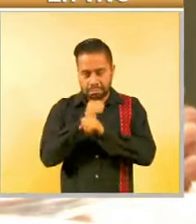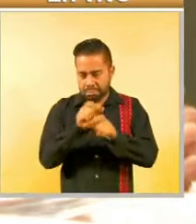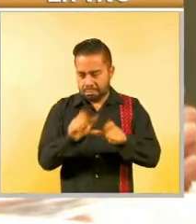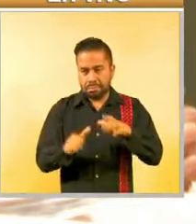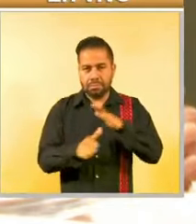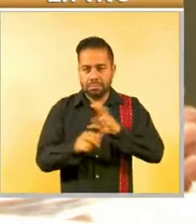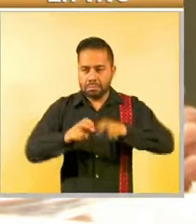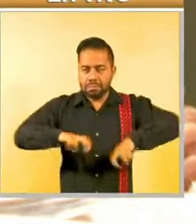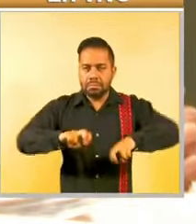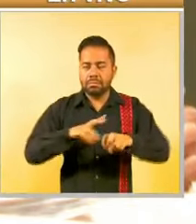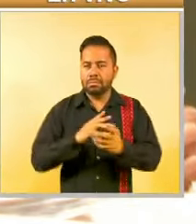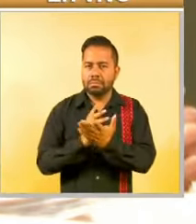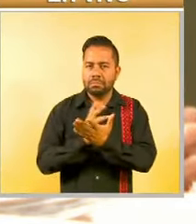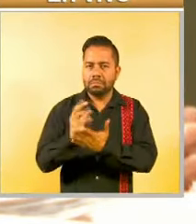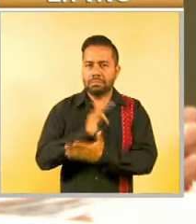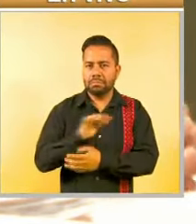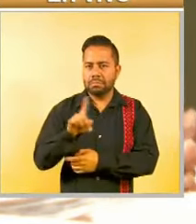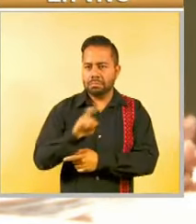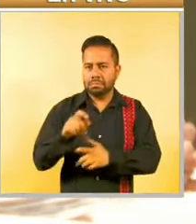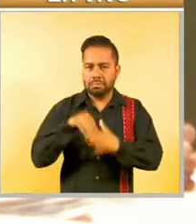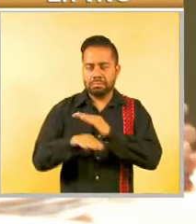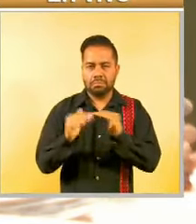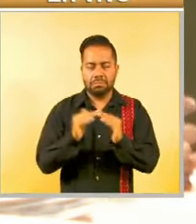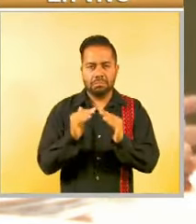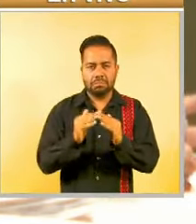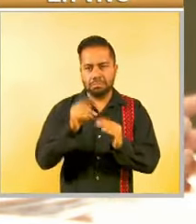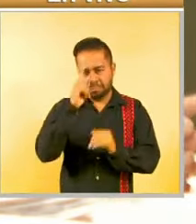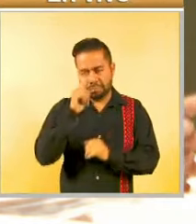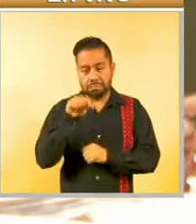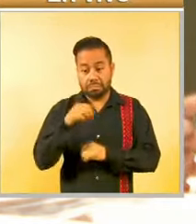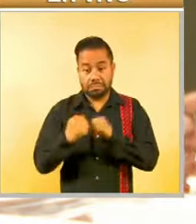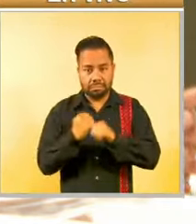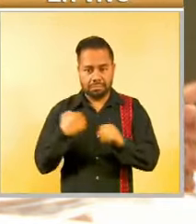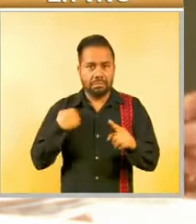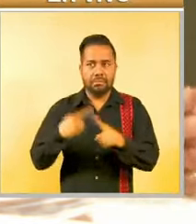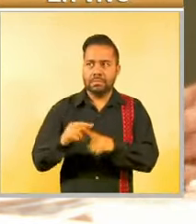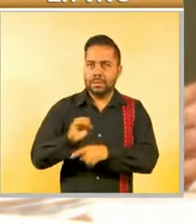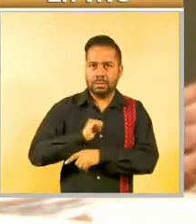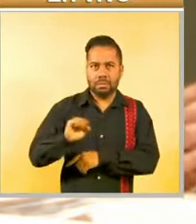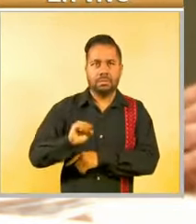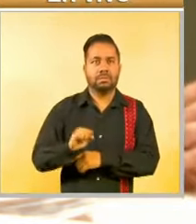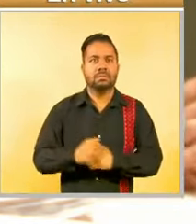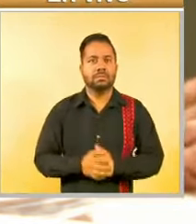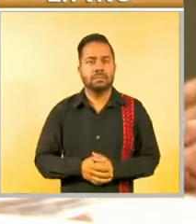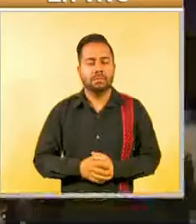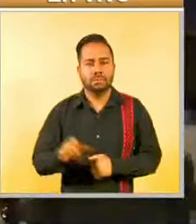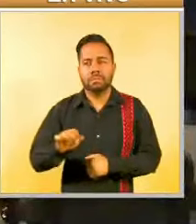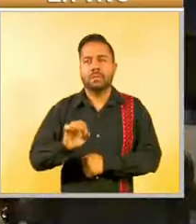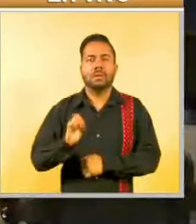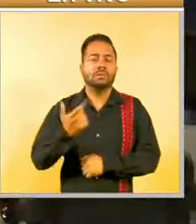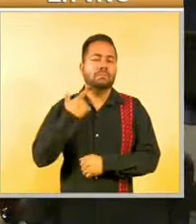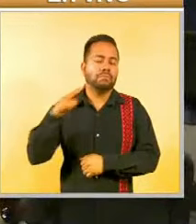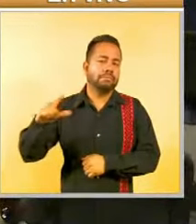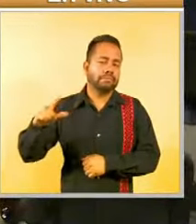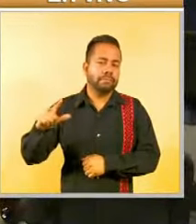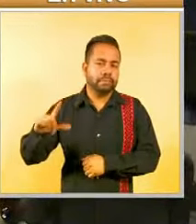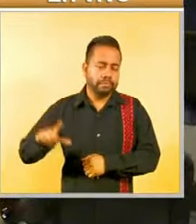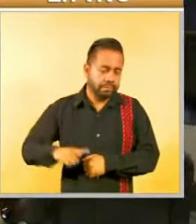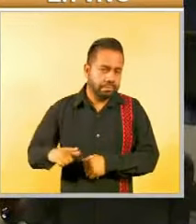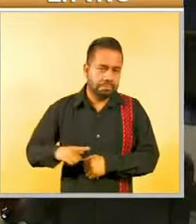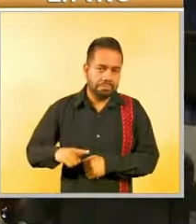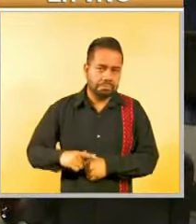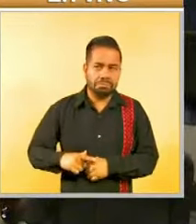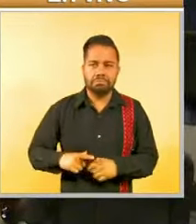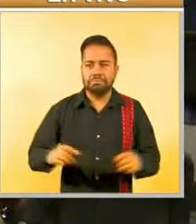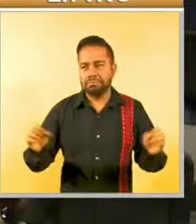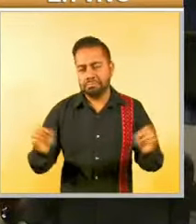ya se ha rebasado arriba de 100 cateos lo que es el promedio de este año cuando en otras administraciones no levantaban